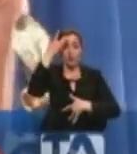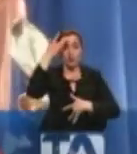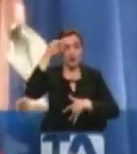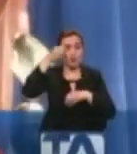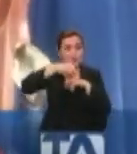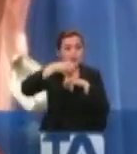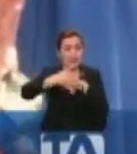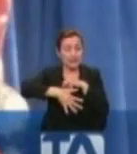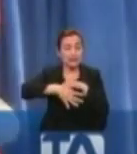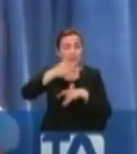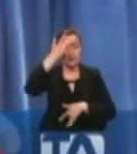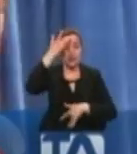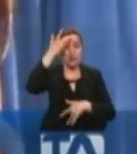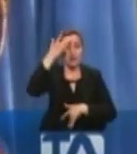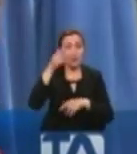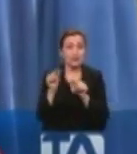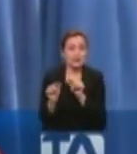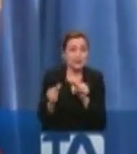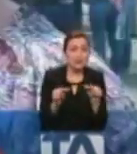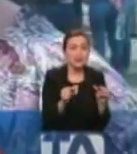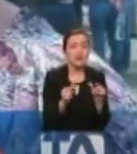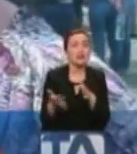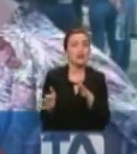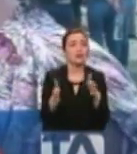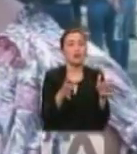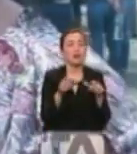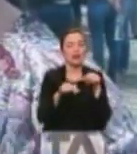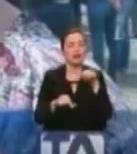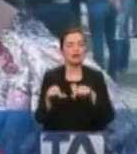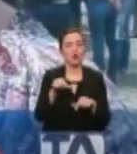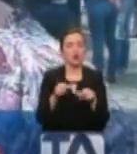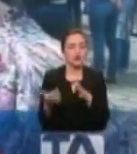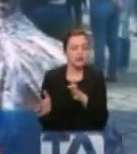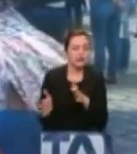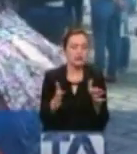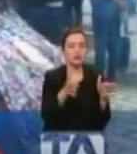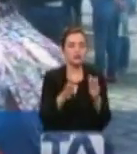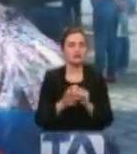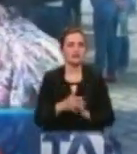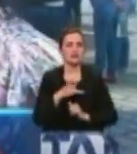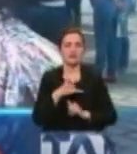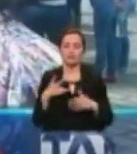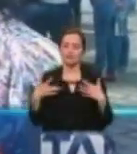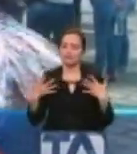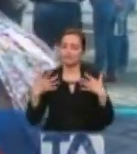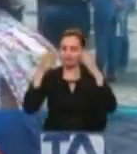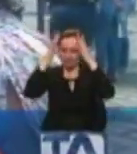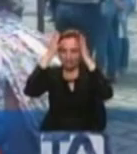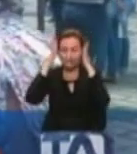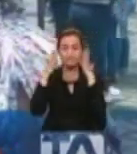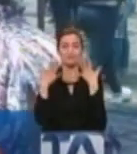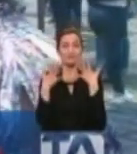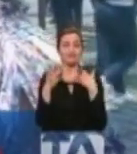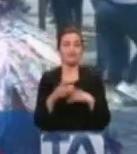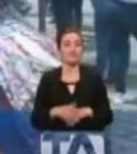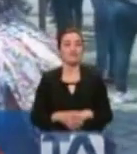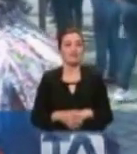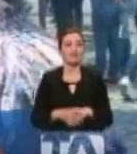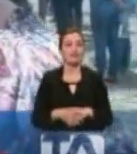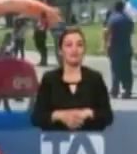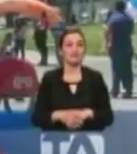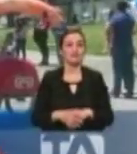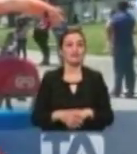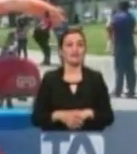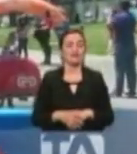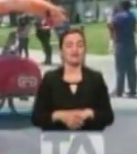pelo a consecuencia de las quimioterapias. Por lo menos en algo. Ellos son felices con un cabello y a uno le crece, a ellos